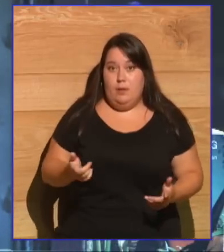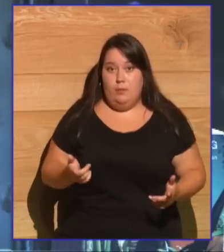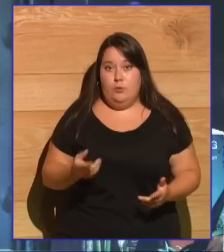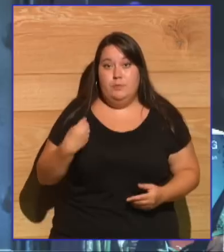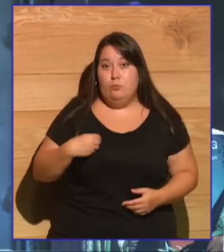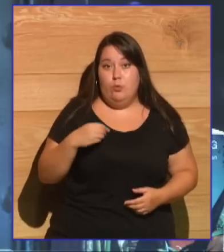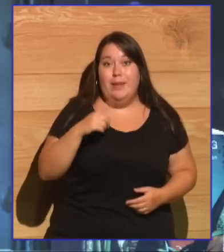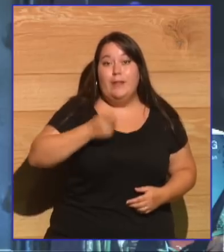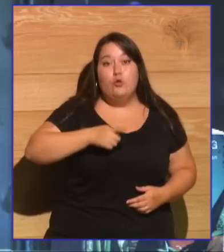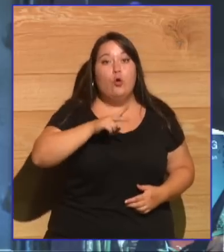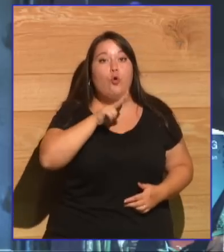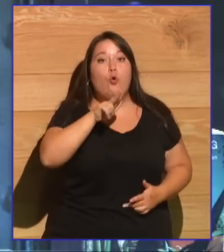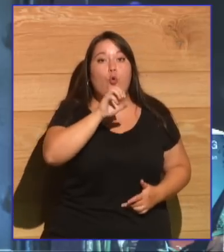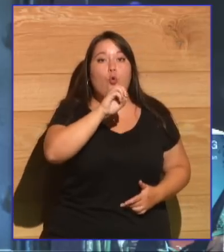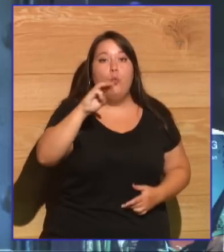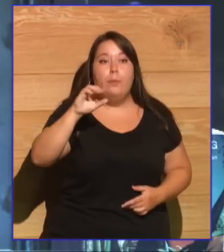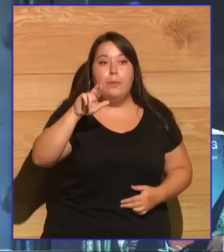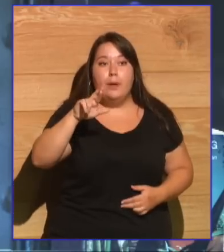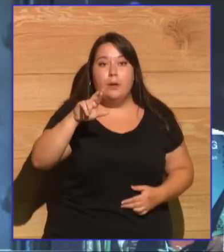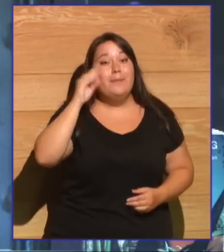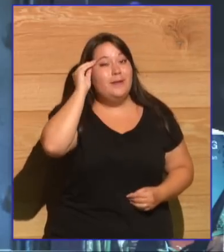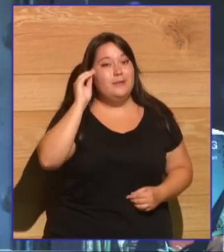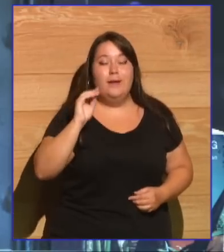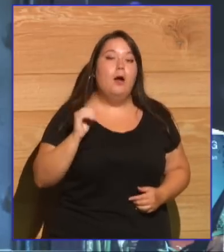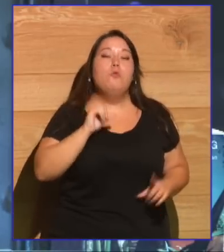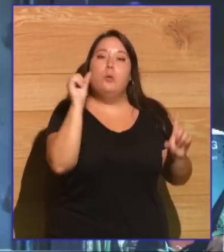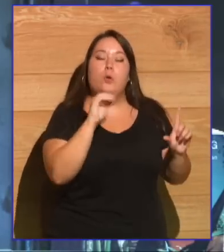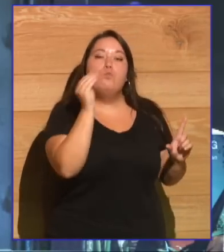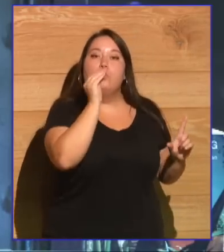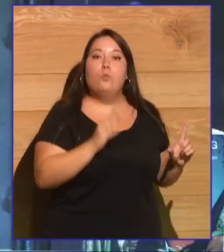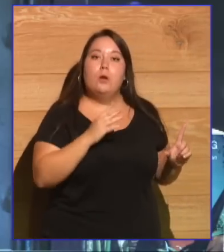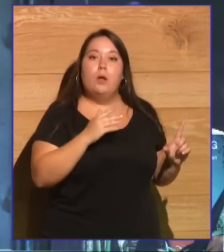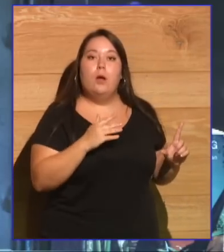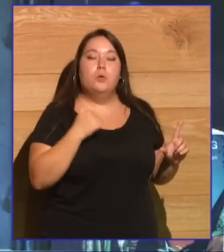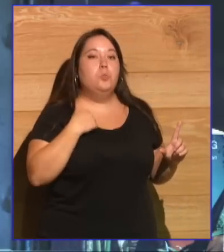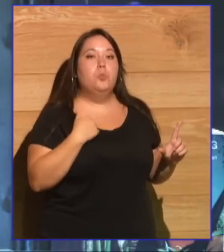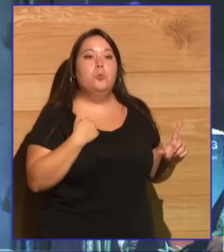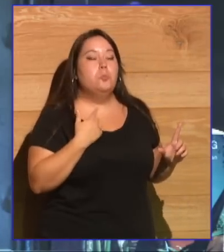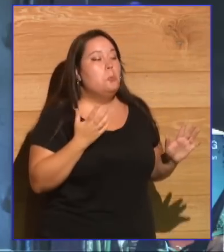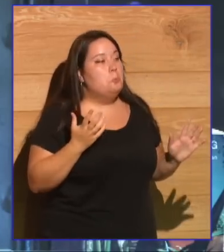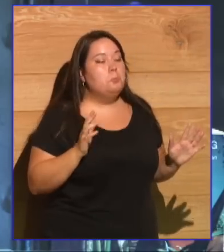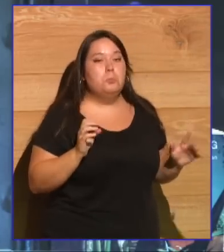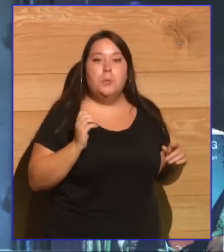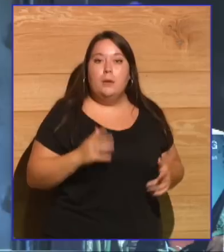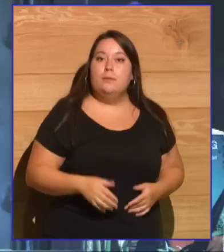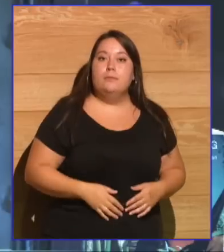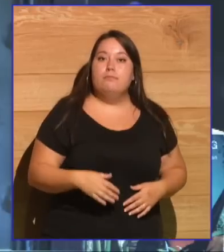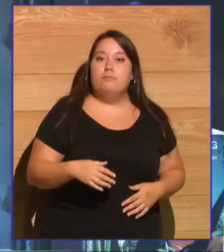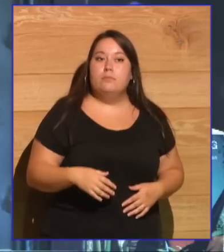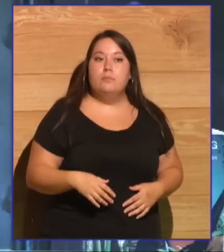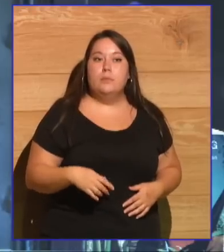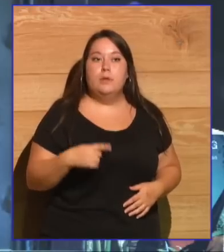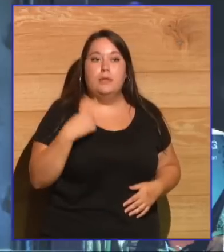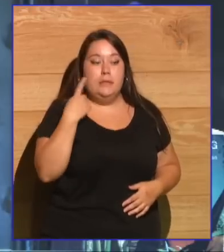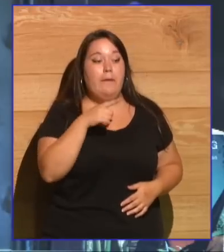propio tom hooper considera que es una de sus mejores películas en no dice no no aquí me explotaron no no no y él sabe que